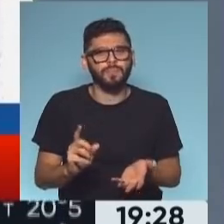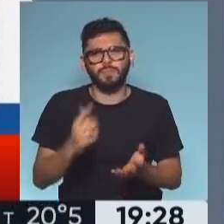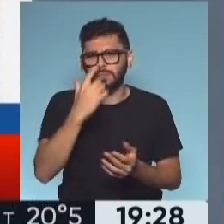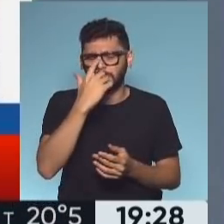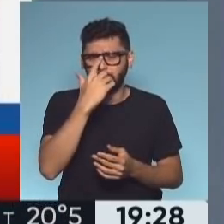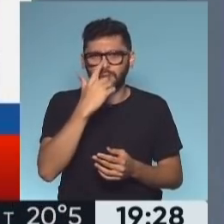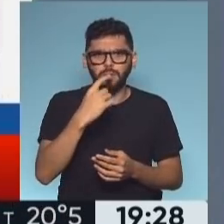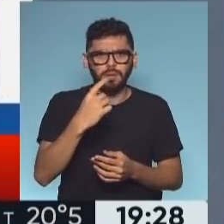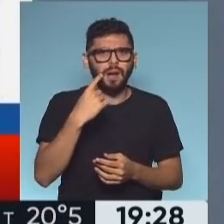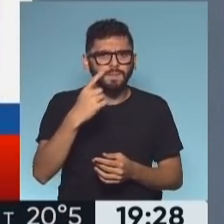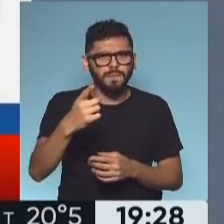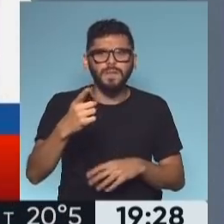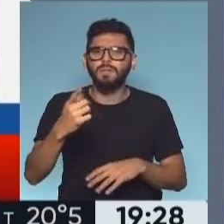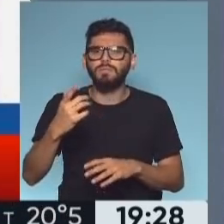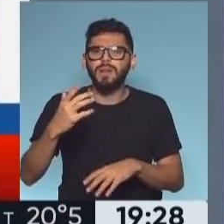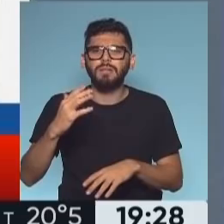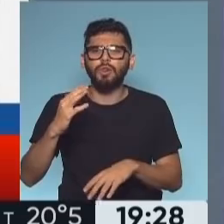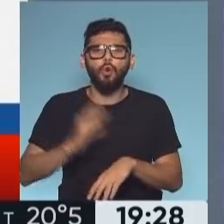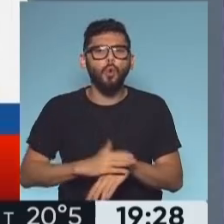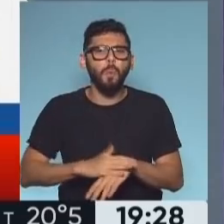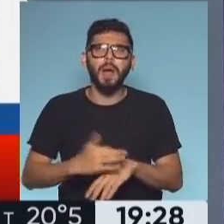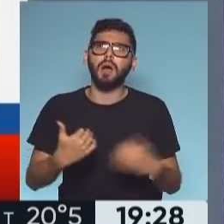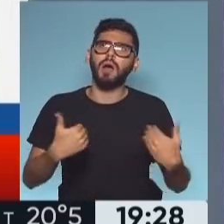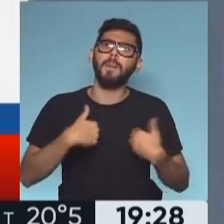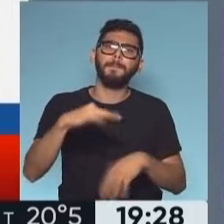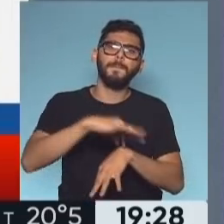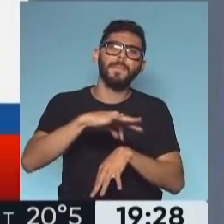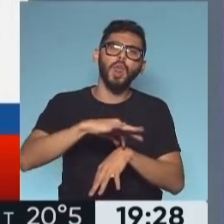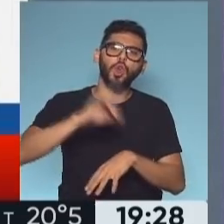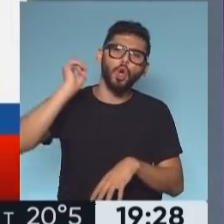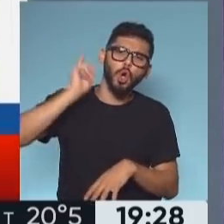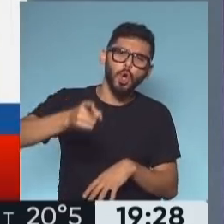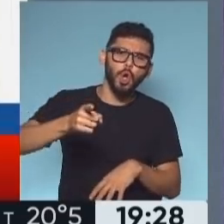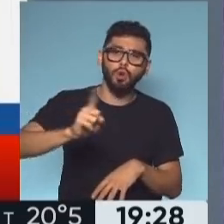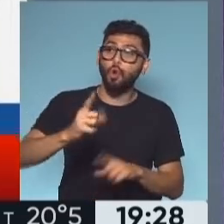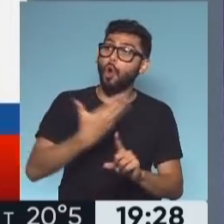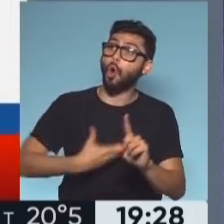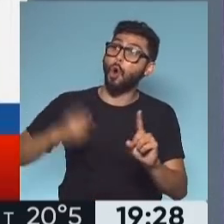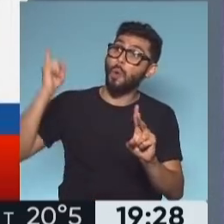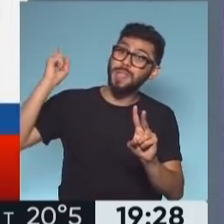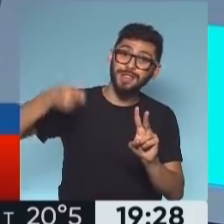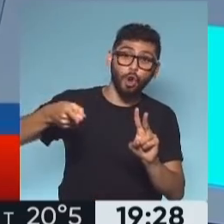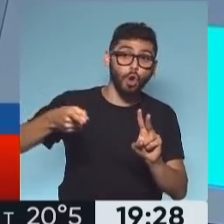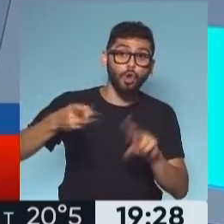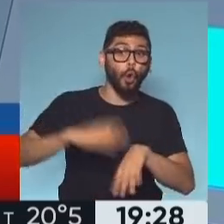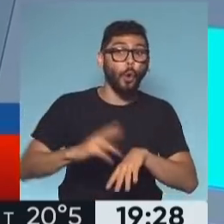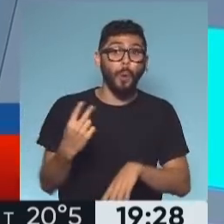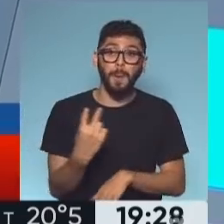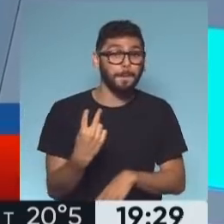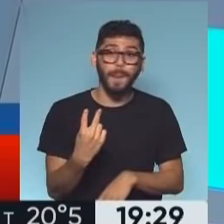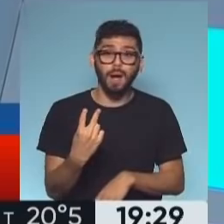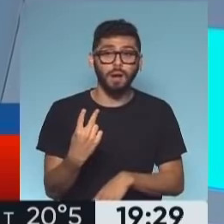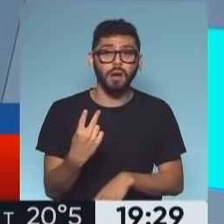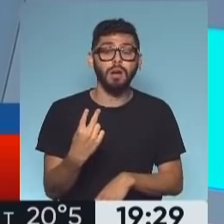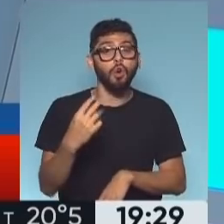a haber los responsables son, no somos los médicos que decimos qué es lo que hay que hacer, no es el gobierno que le pone las normas de lo que hay que hacer. Los responsables